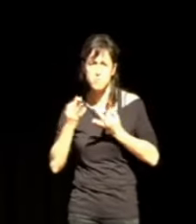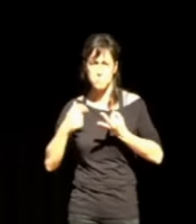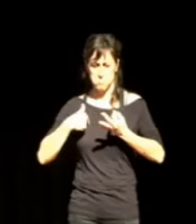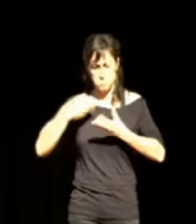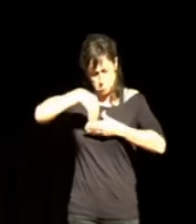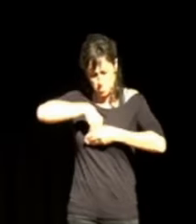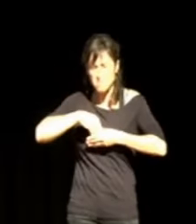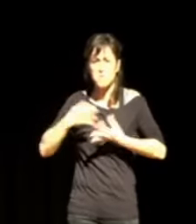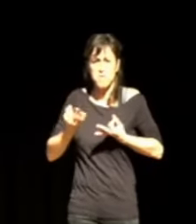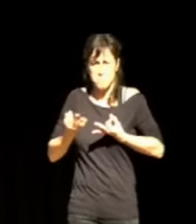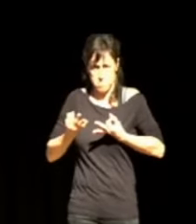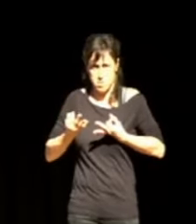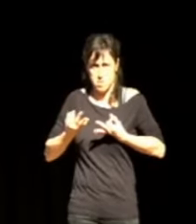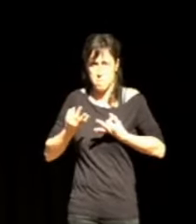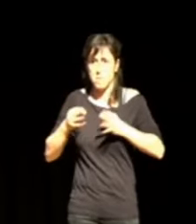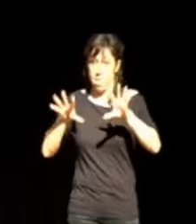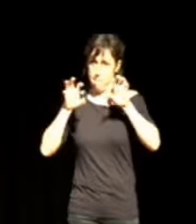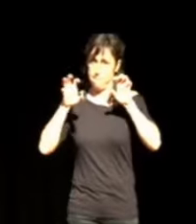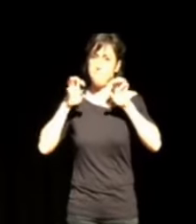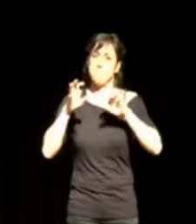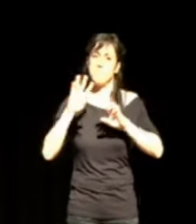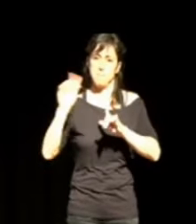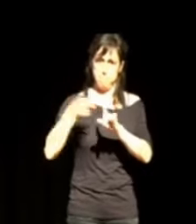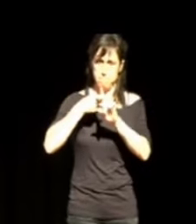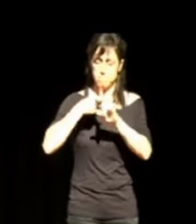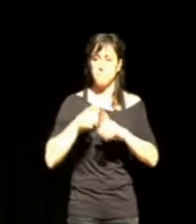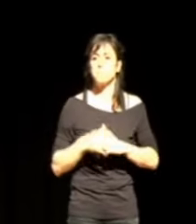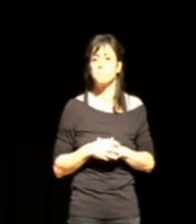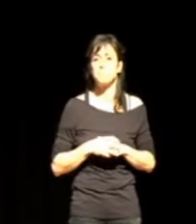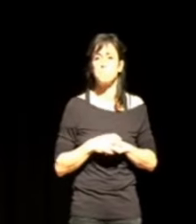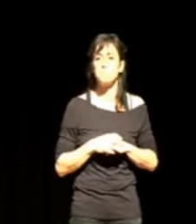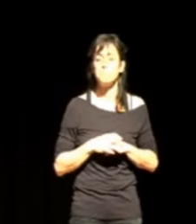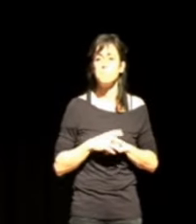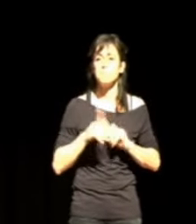Escribí El buen trato, que es de lo que voy a hablaros también, sobre todo,